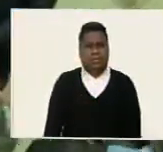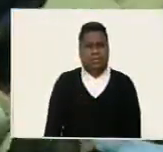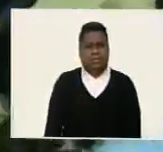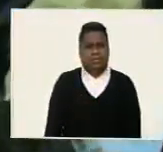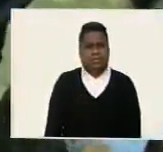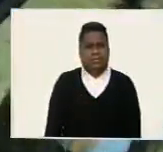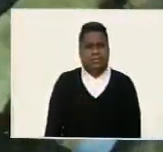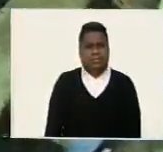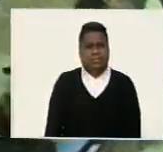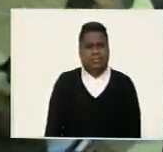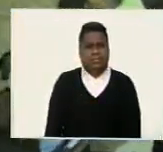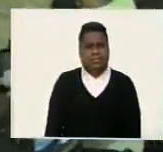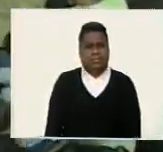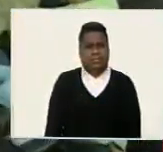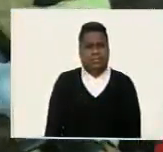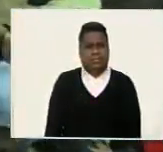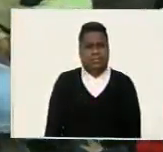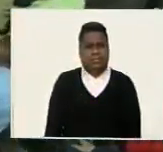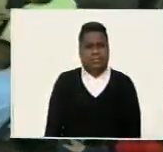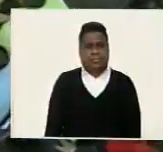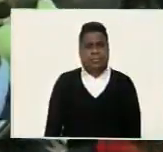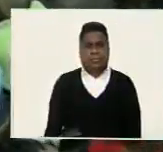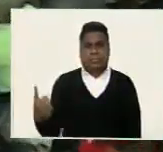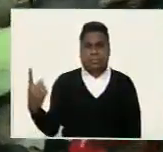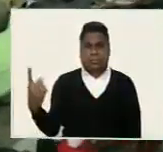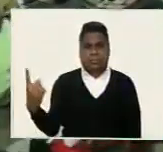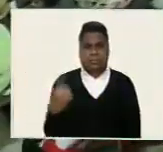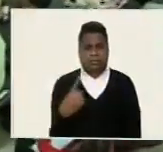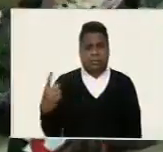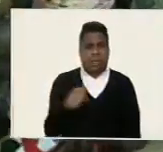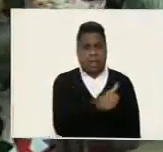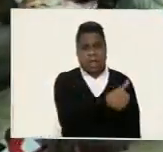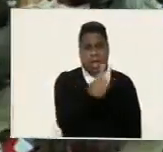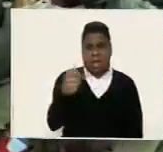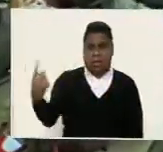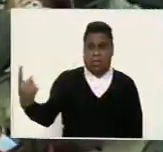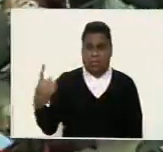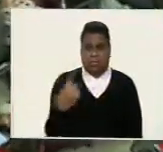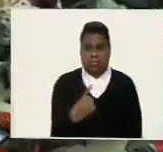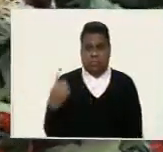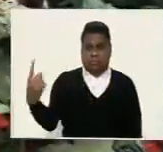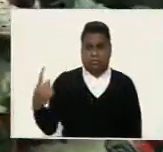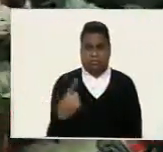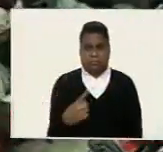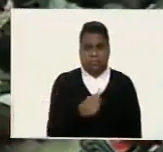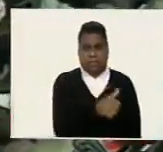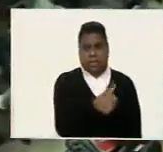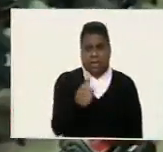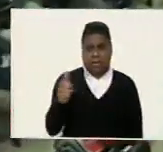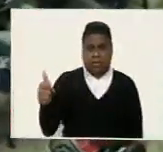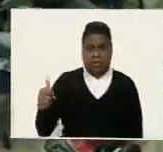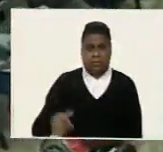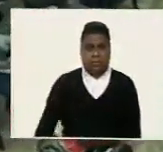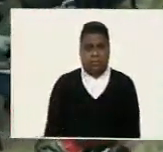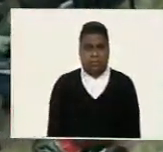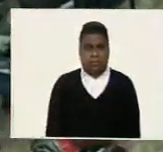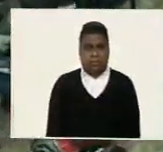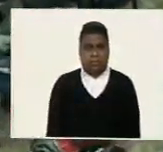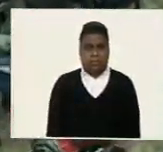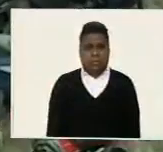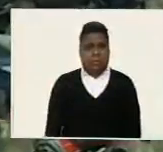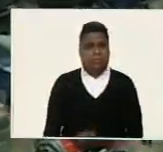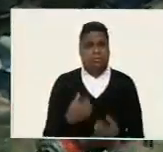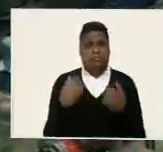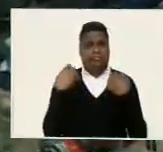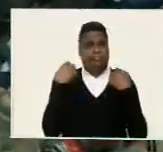también... Preparémonos que por aquí vamos a pasar todos y cada uno, los constituyentes y la constituyente. El derecho internacional contra uno... Preparémonos. ...de